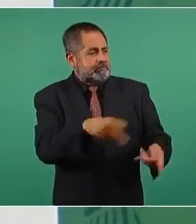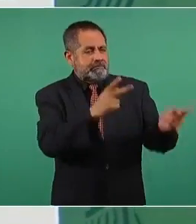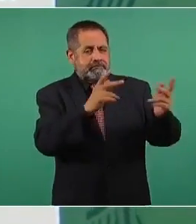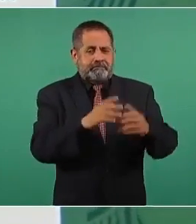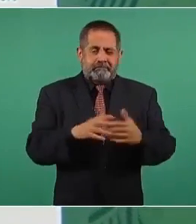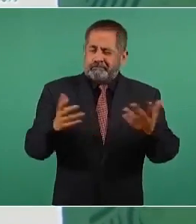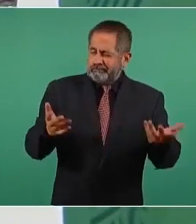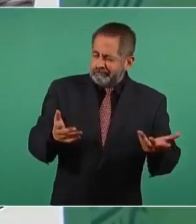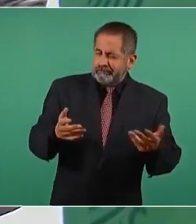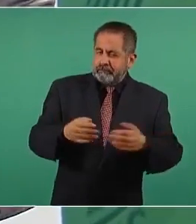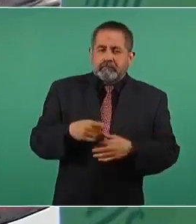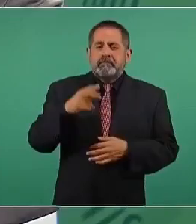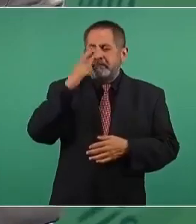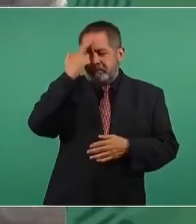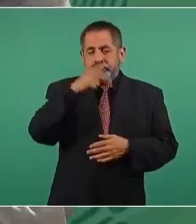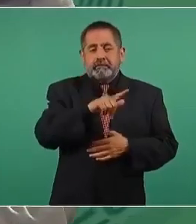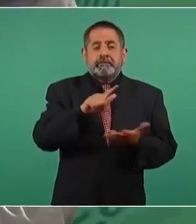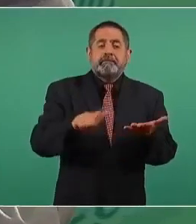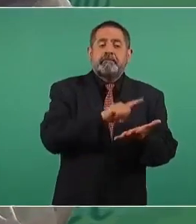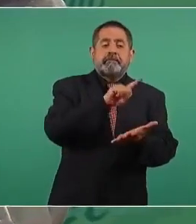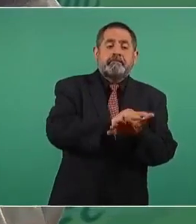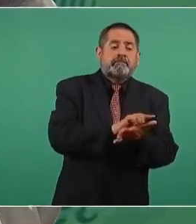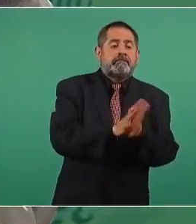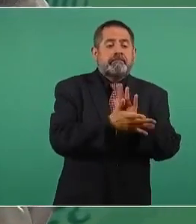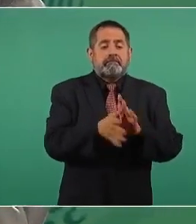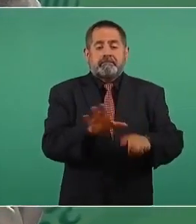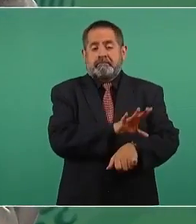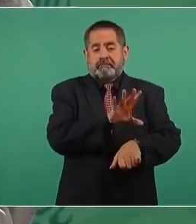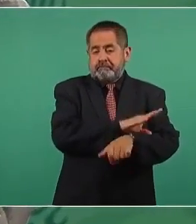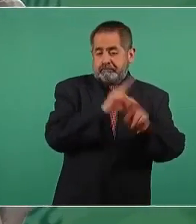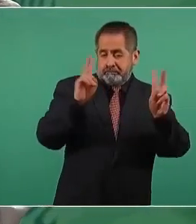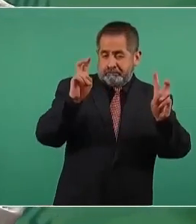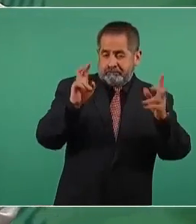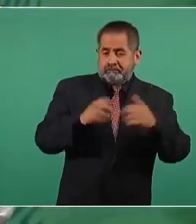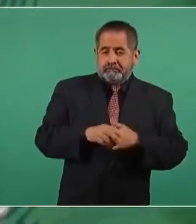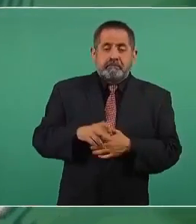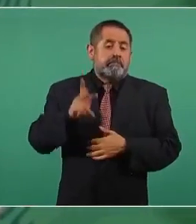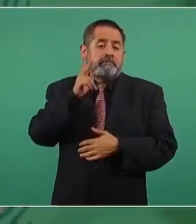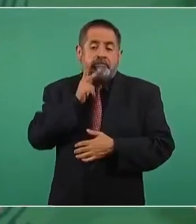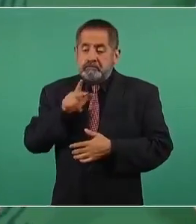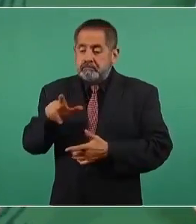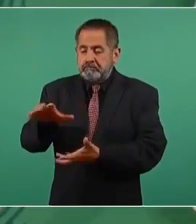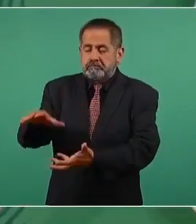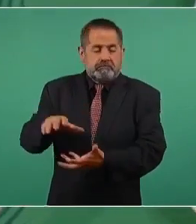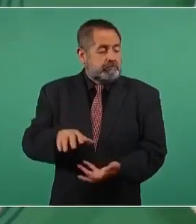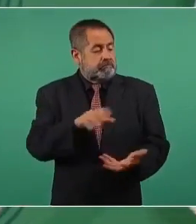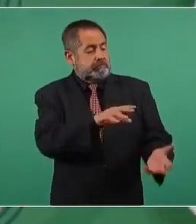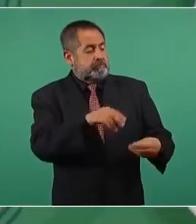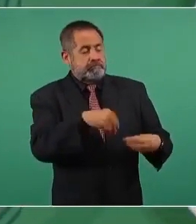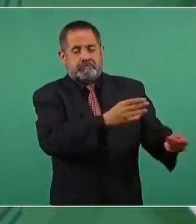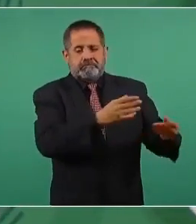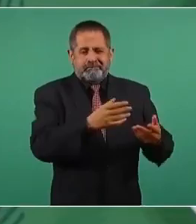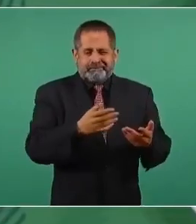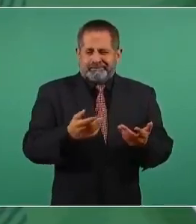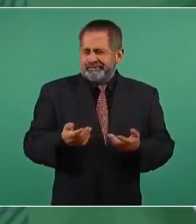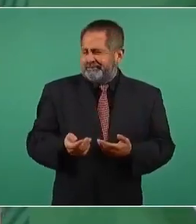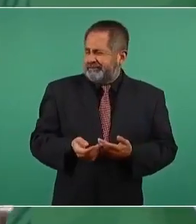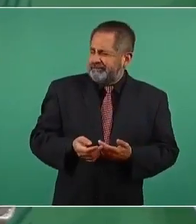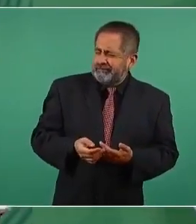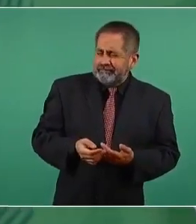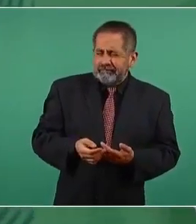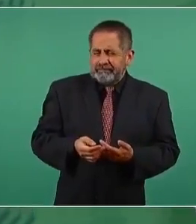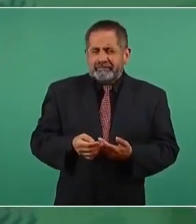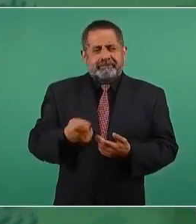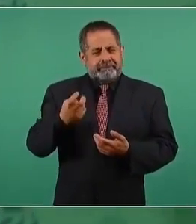la llamada reforma energética para entregar el petróleo. Todo esto que está